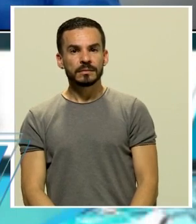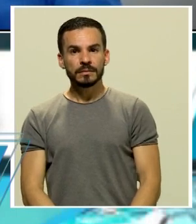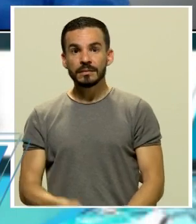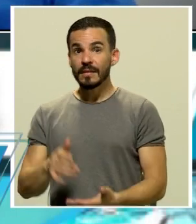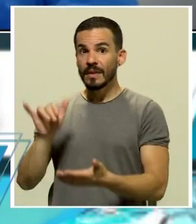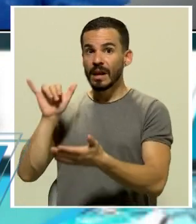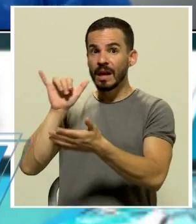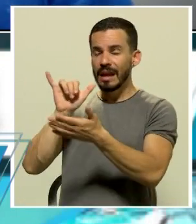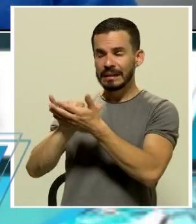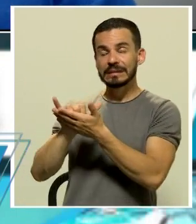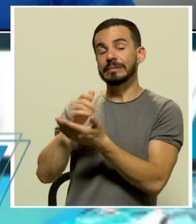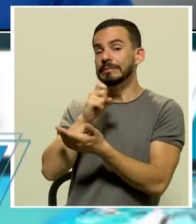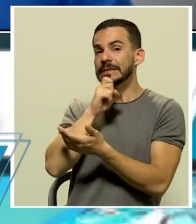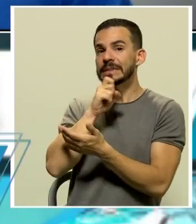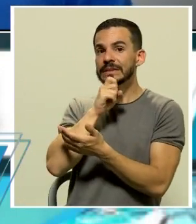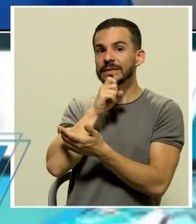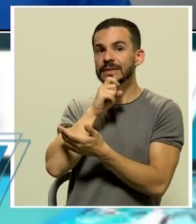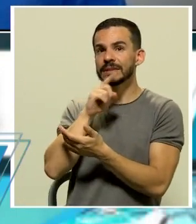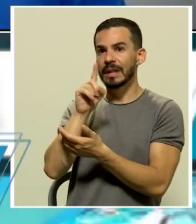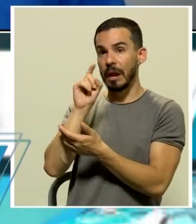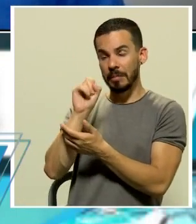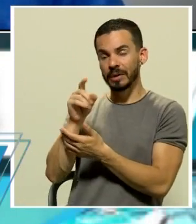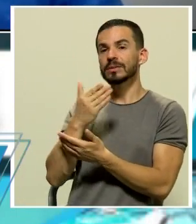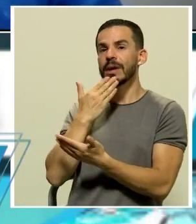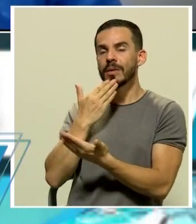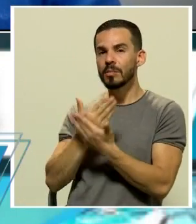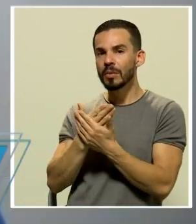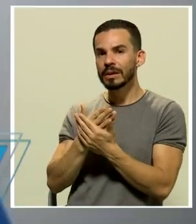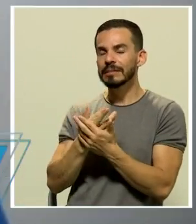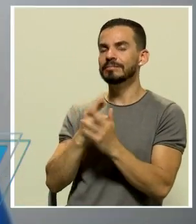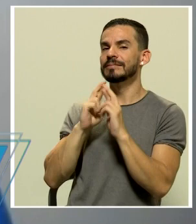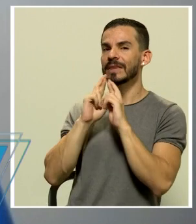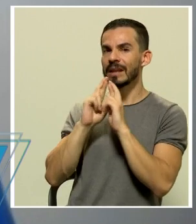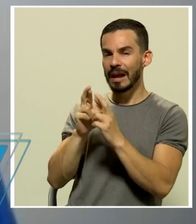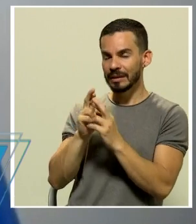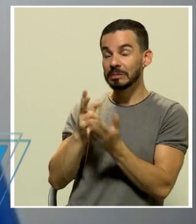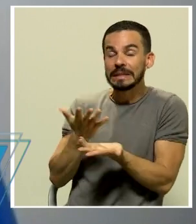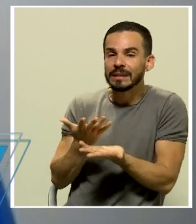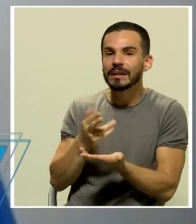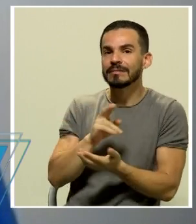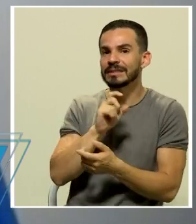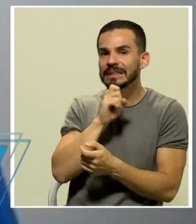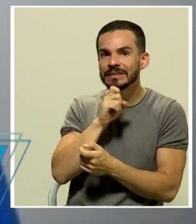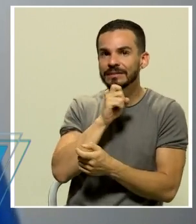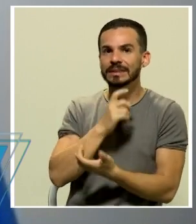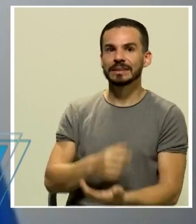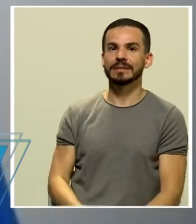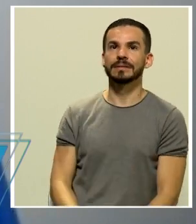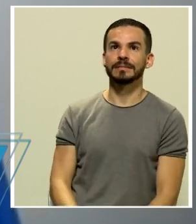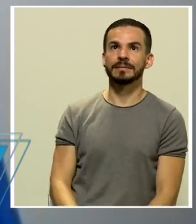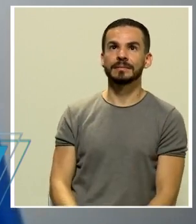Eso es bien difícil, ¿verdad? La pregunta es muy buena y la respuesta es que es bien difícil.